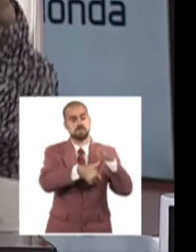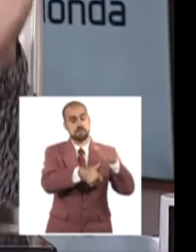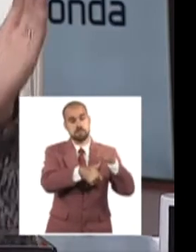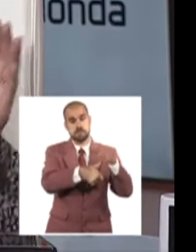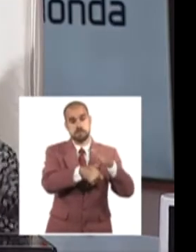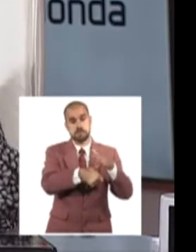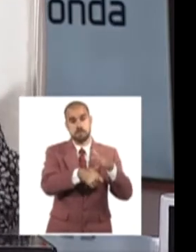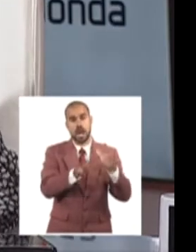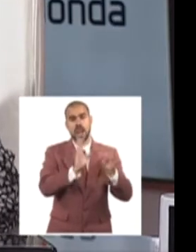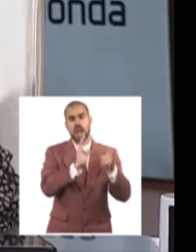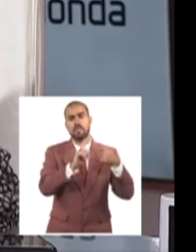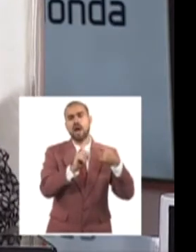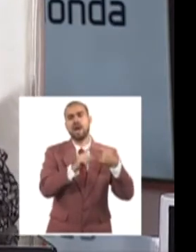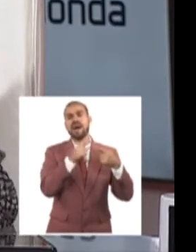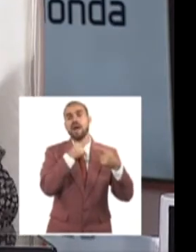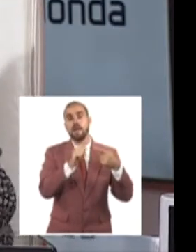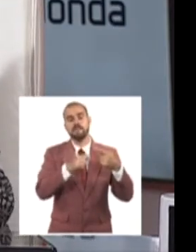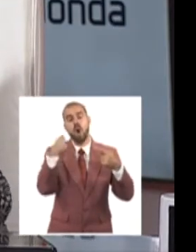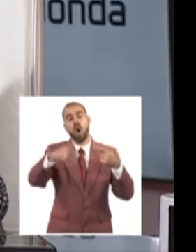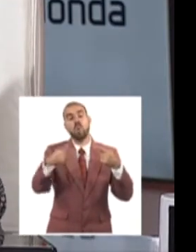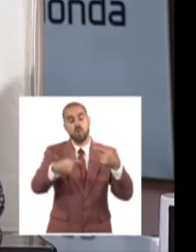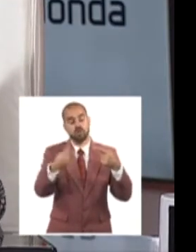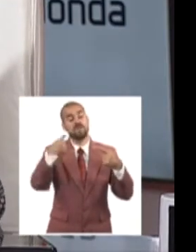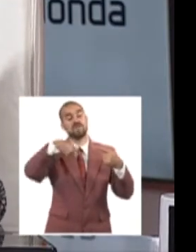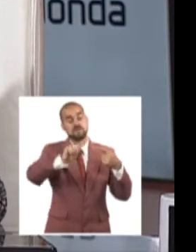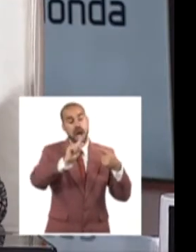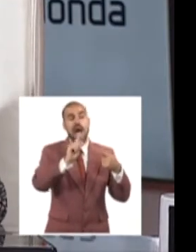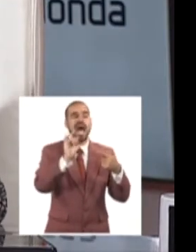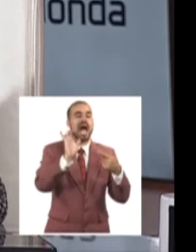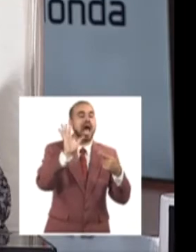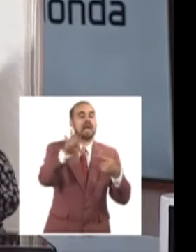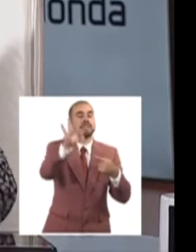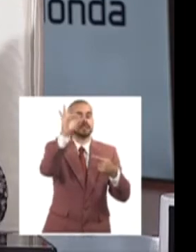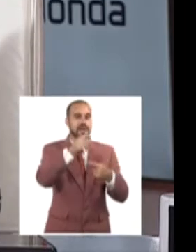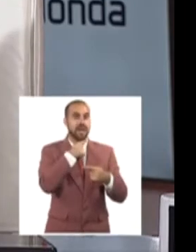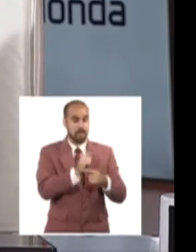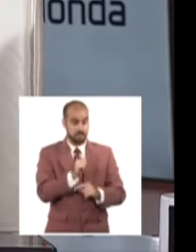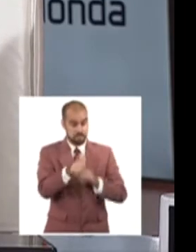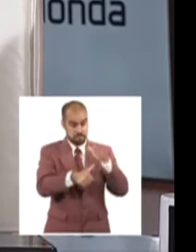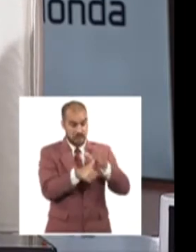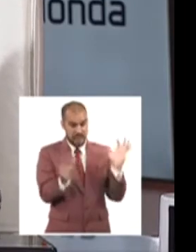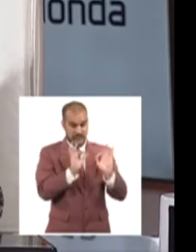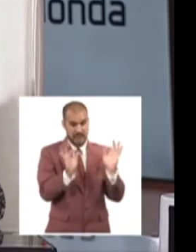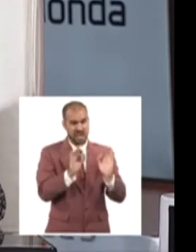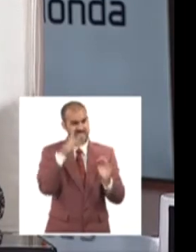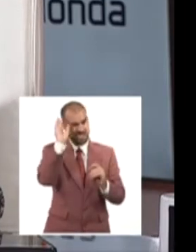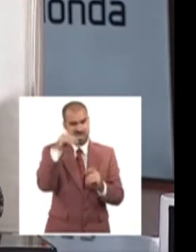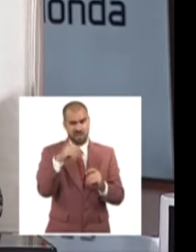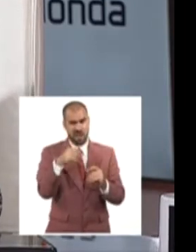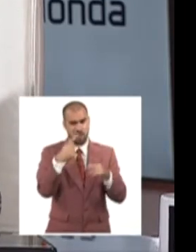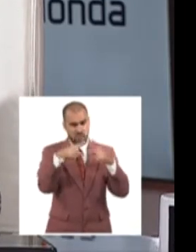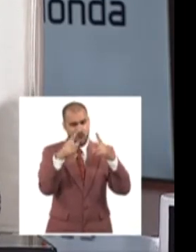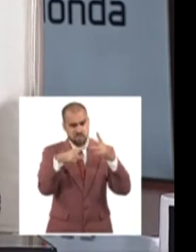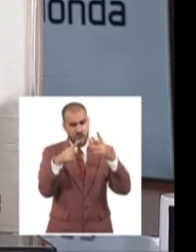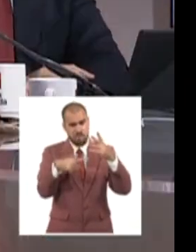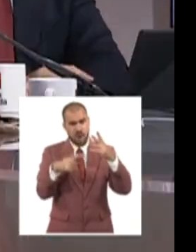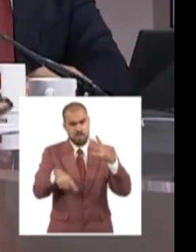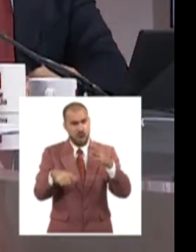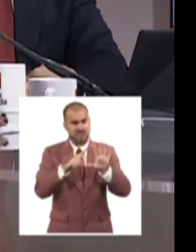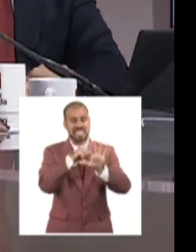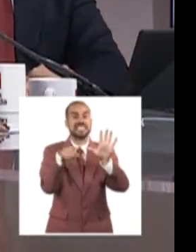juzga en casos excepcionales pero fue si no fuera presidente de lo que tiene en su contra son como cinco procesos ya